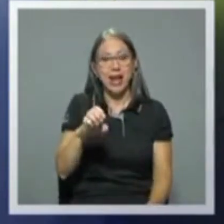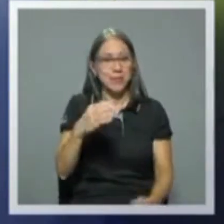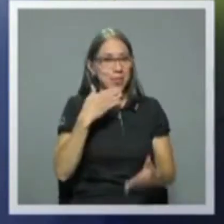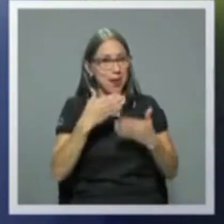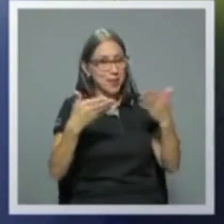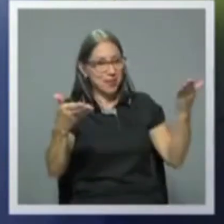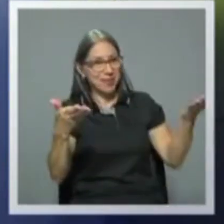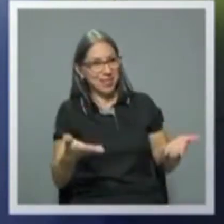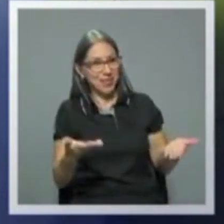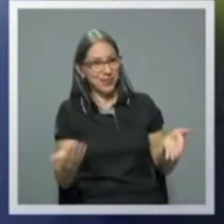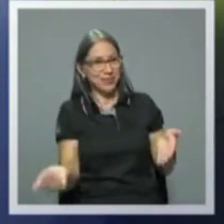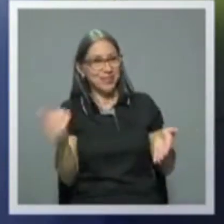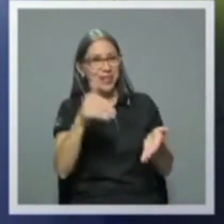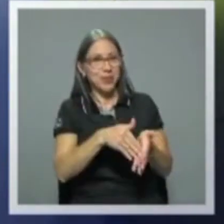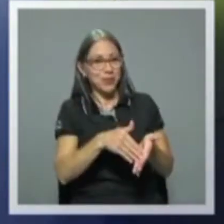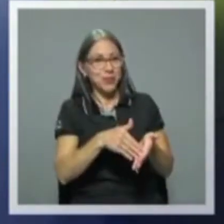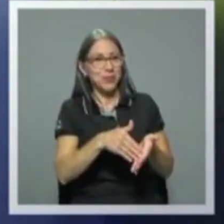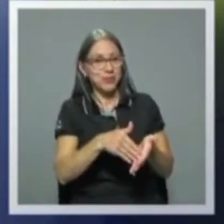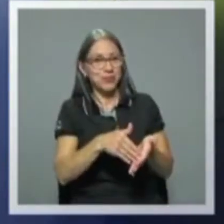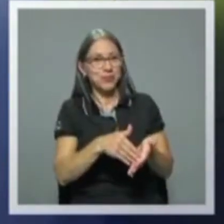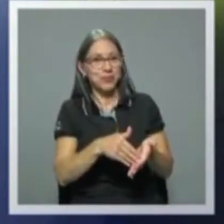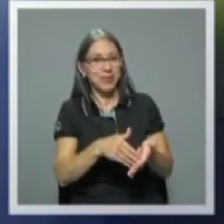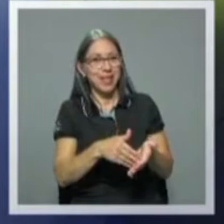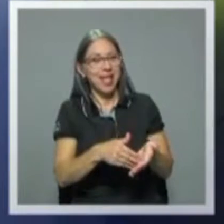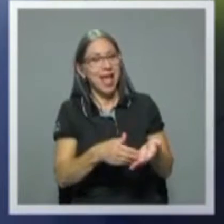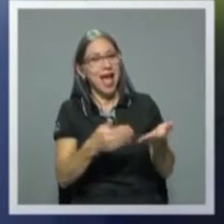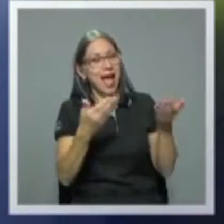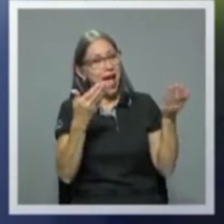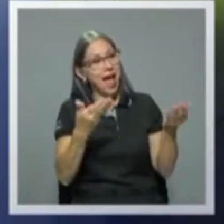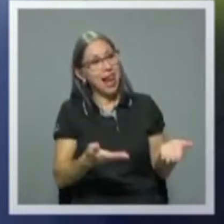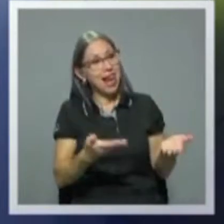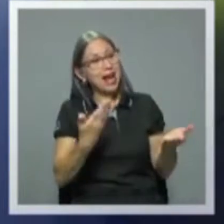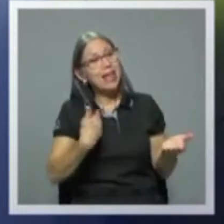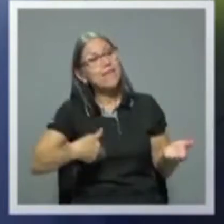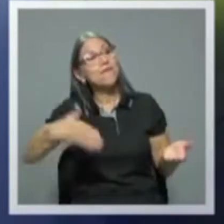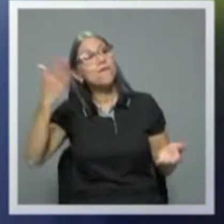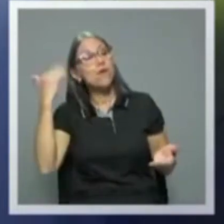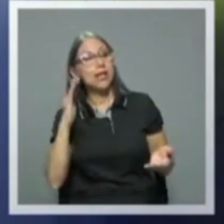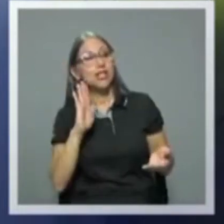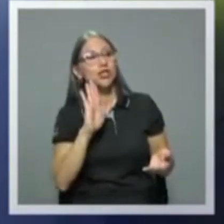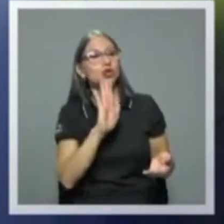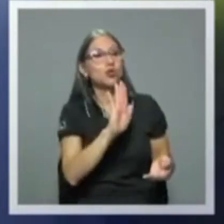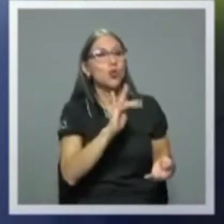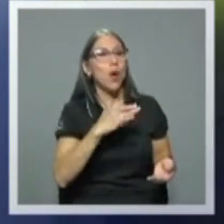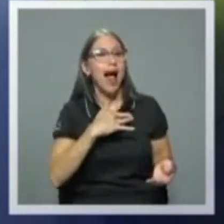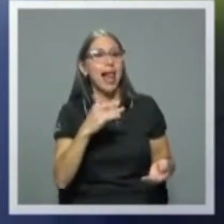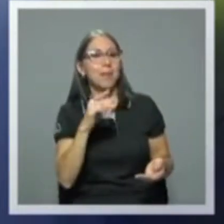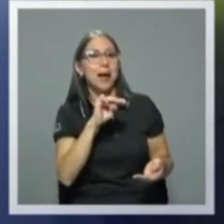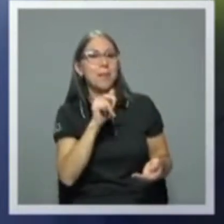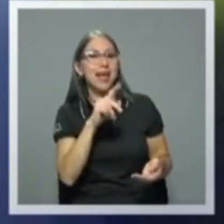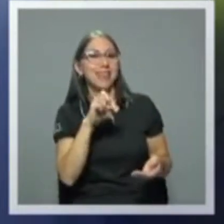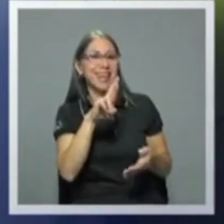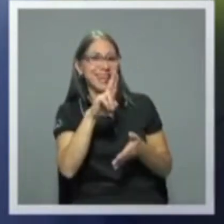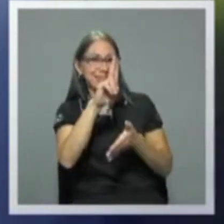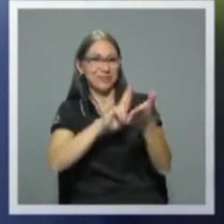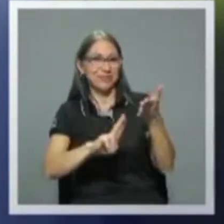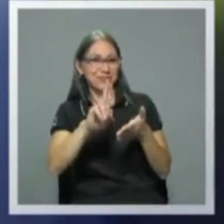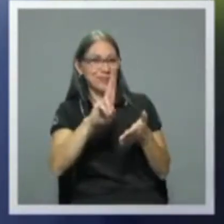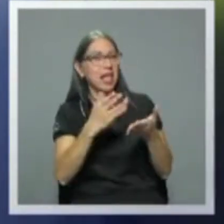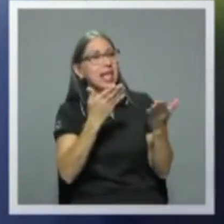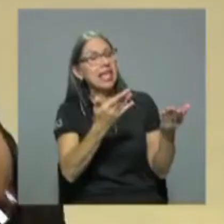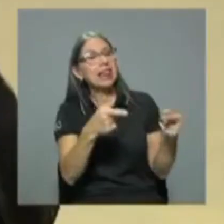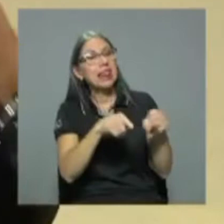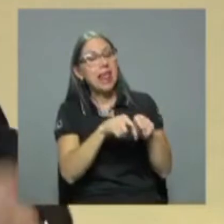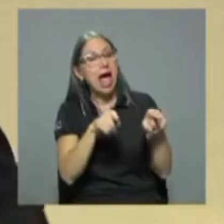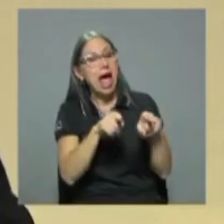Bienvenido de nuevo a la que fue su alma mater, don Franco, y tal vez cuéntenos por